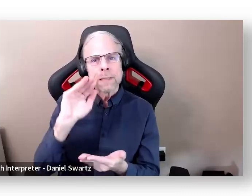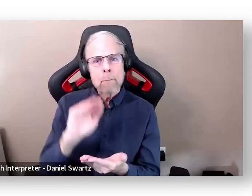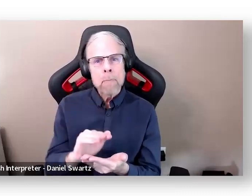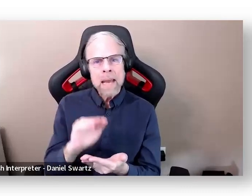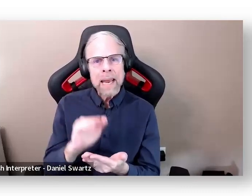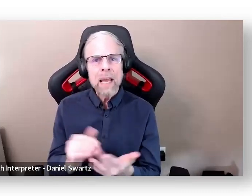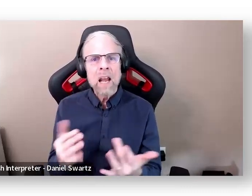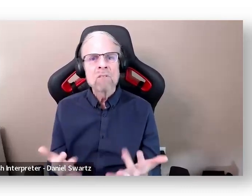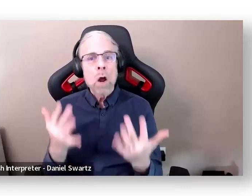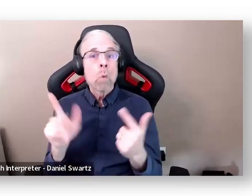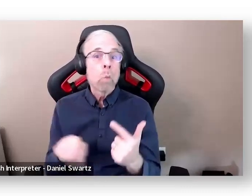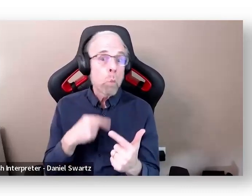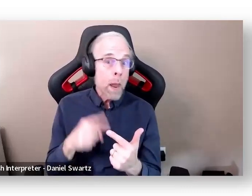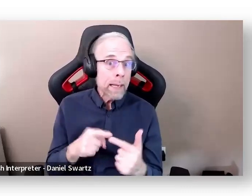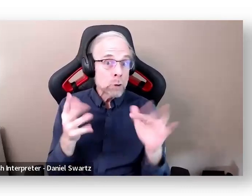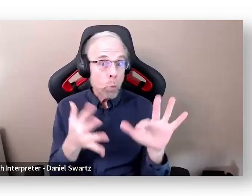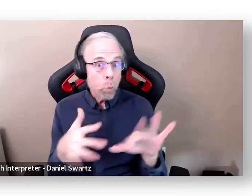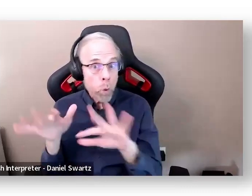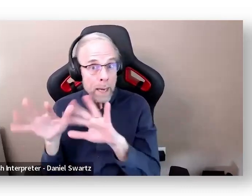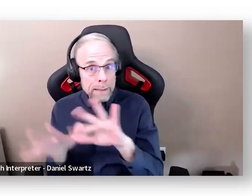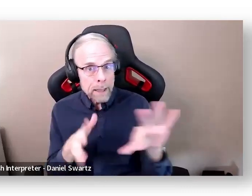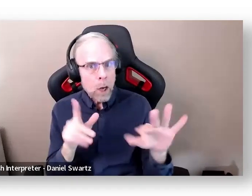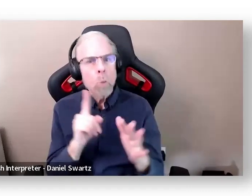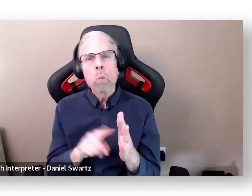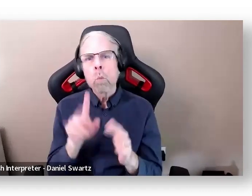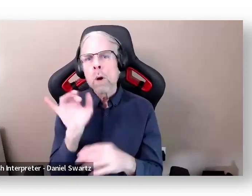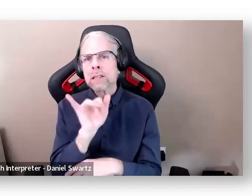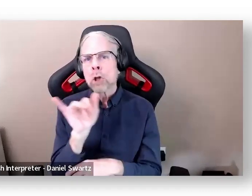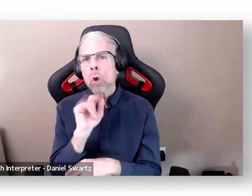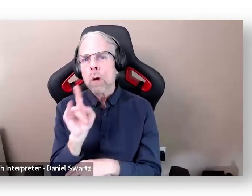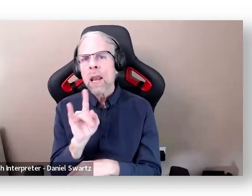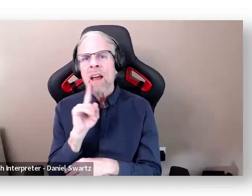están usando para mitigar los incendios forestales?